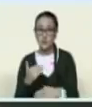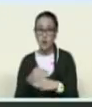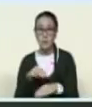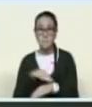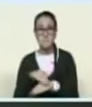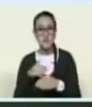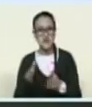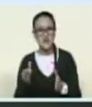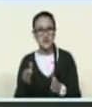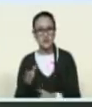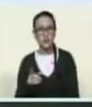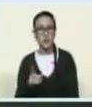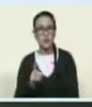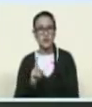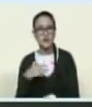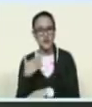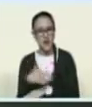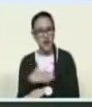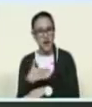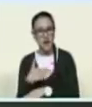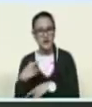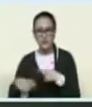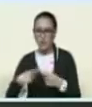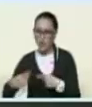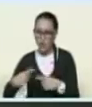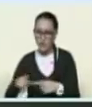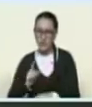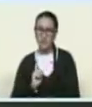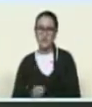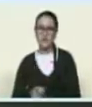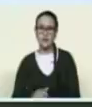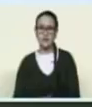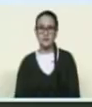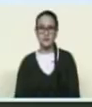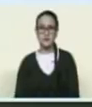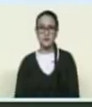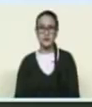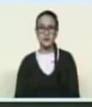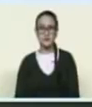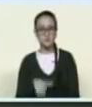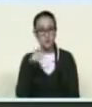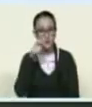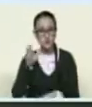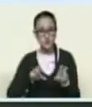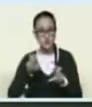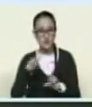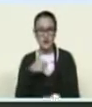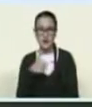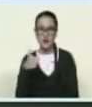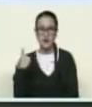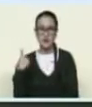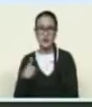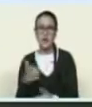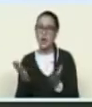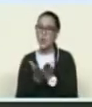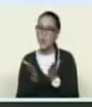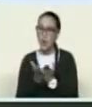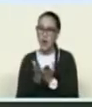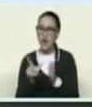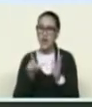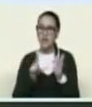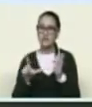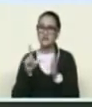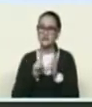tiene que estar en la calle todos los días supervisando cada obra la escuela el